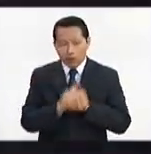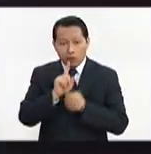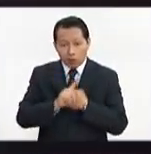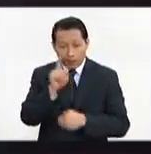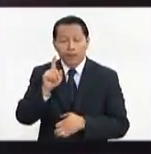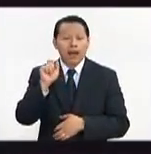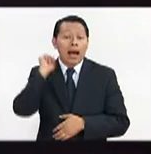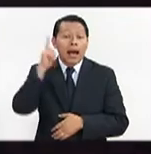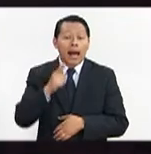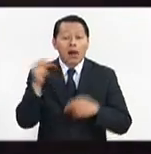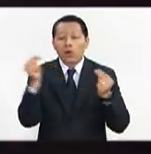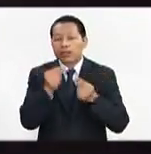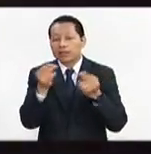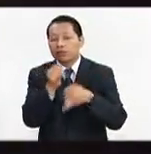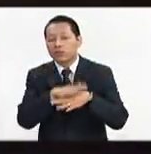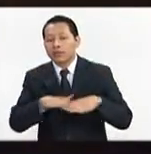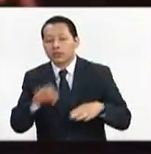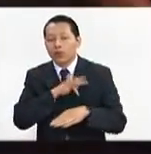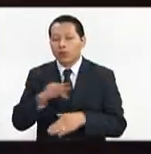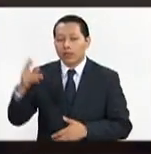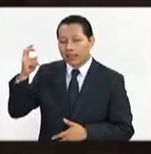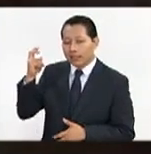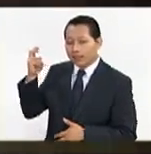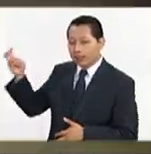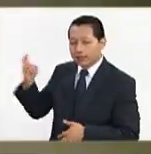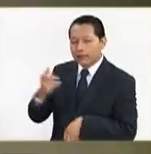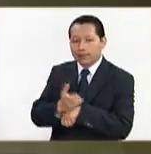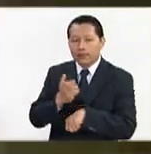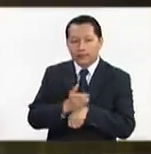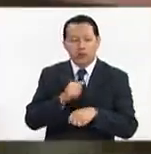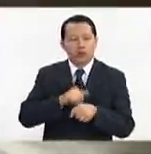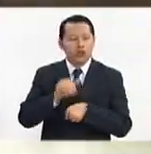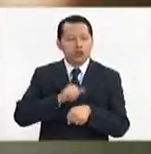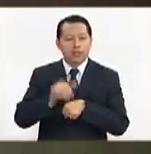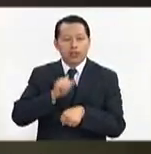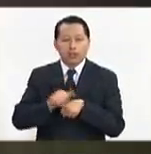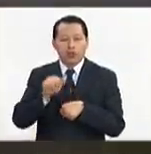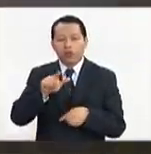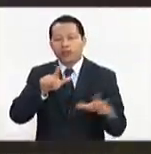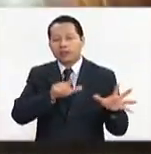requerir información y atención, se puede llamar desde Estados Unidos al número telefónico